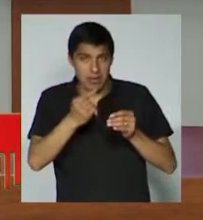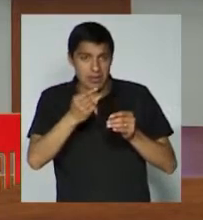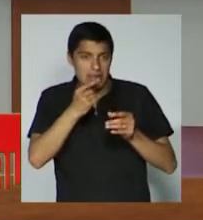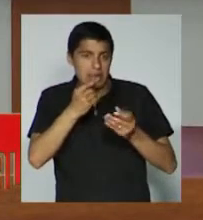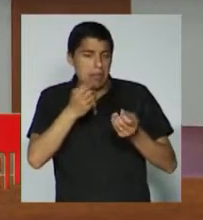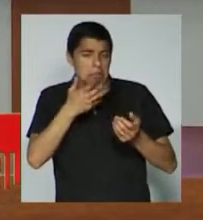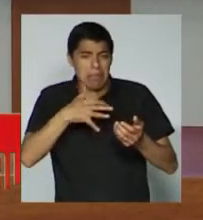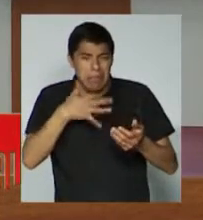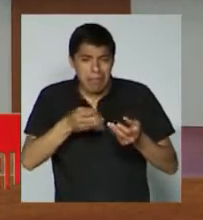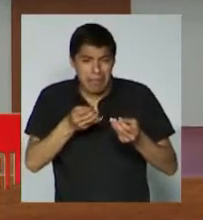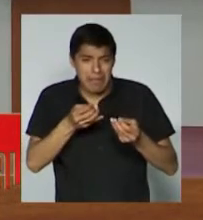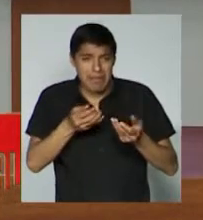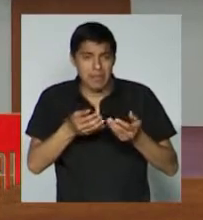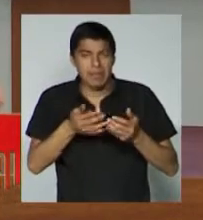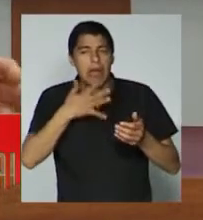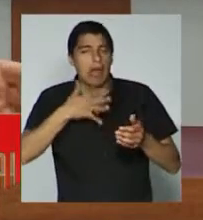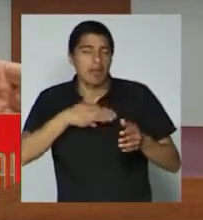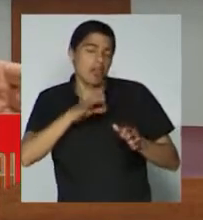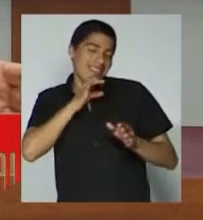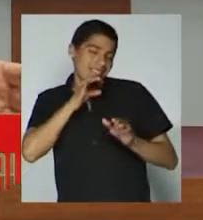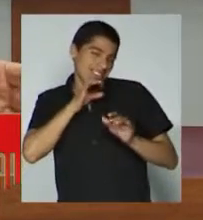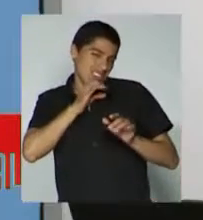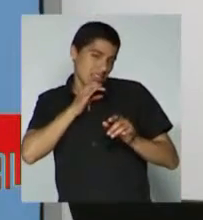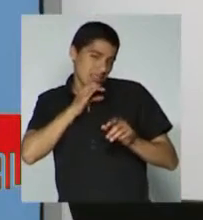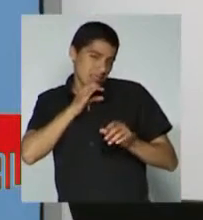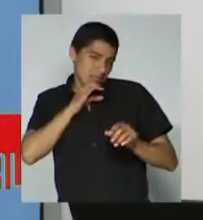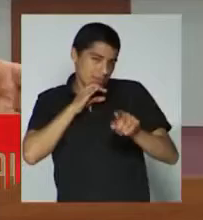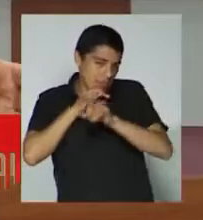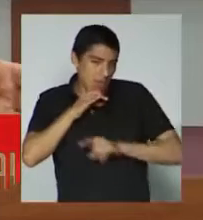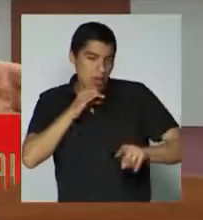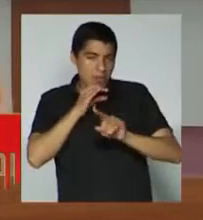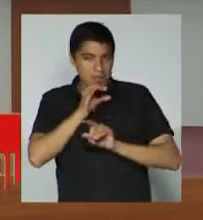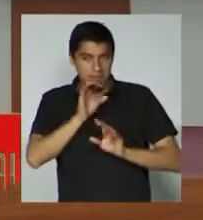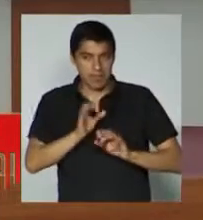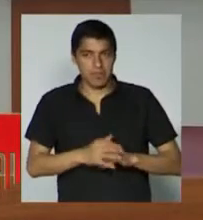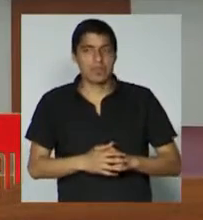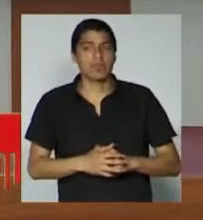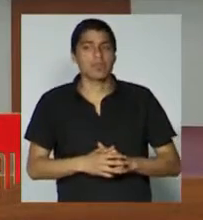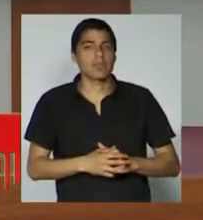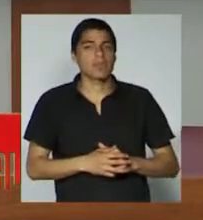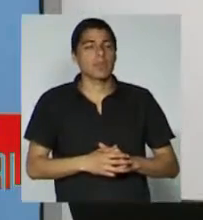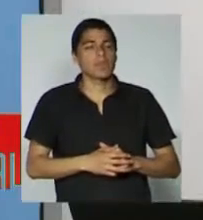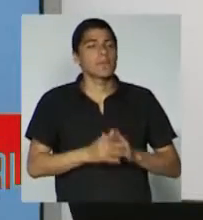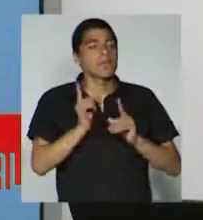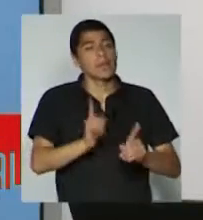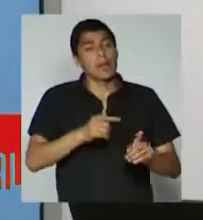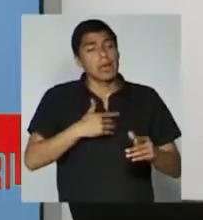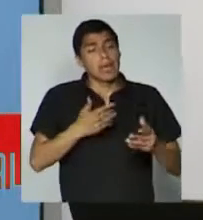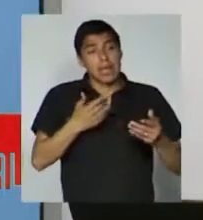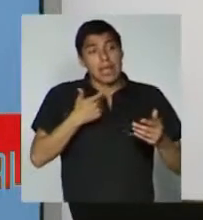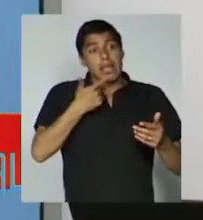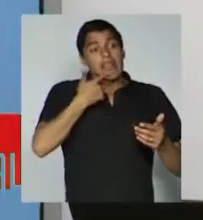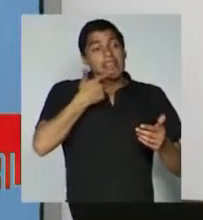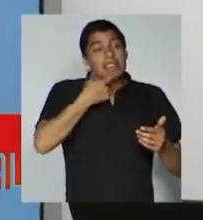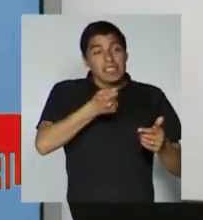qué significa? Que escucho oferta. Claro. Obvio, vale van a escuchar muchísimo. oferta, van a escuchar oferta. Y vale Ahora, muchísimo también lo de Rodríguez Sá y lo de